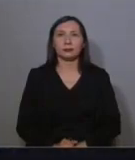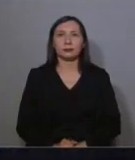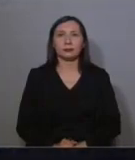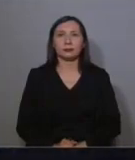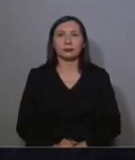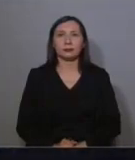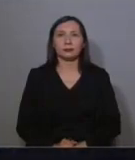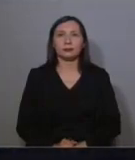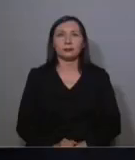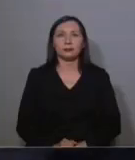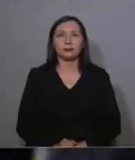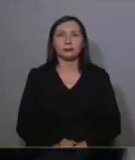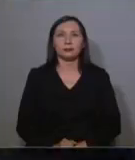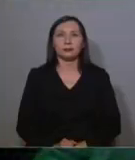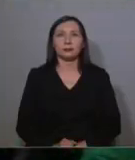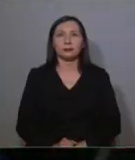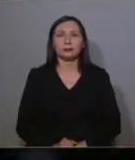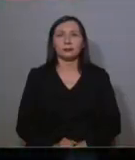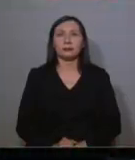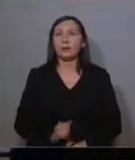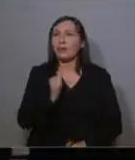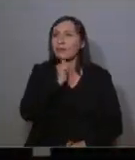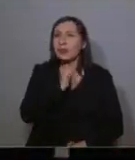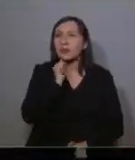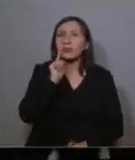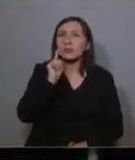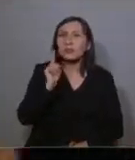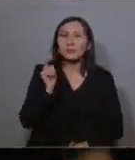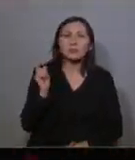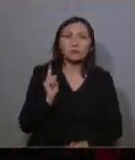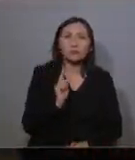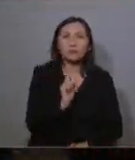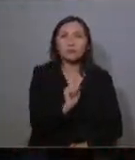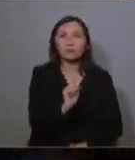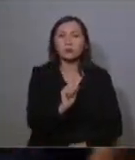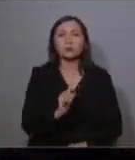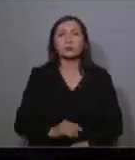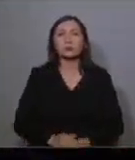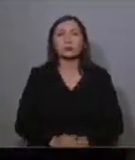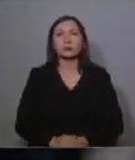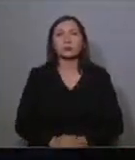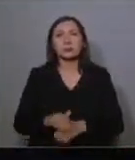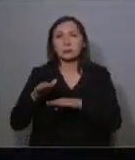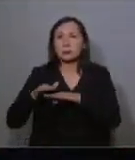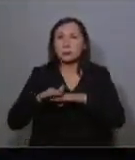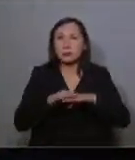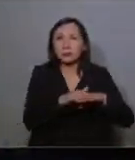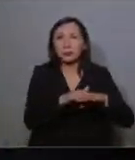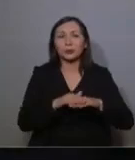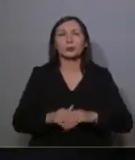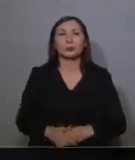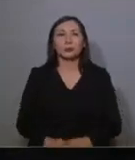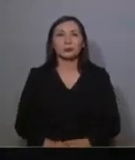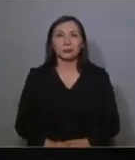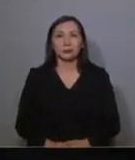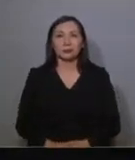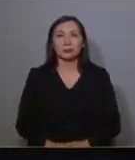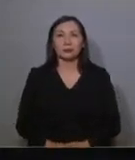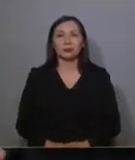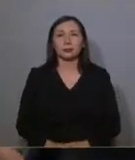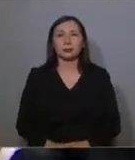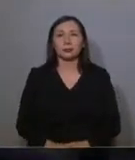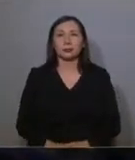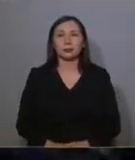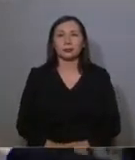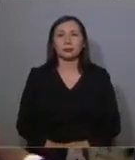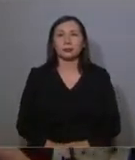de reparación para las violaciones a los derechos humanos el gobierno de Gabriel Boric, que va en conjunto con este retiro de las querellas por seguridad interior